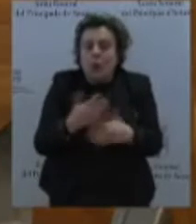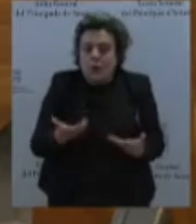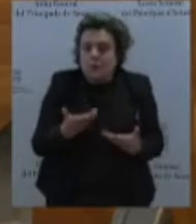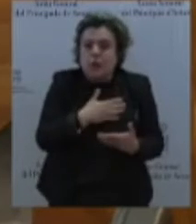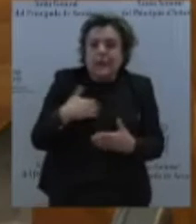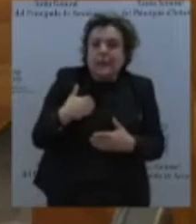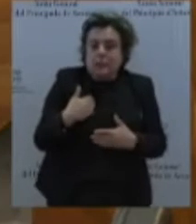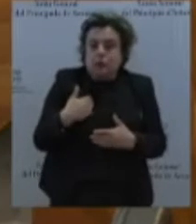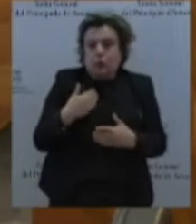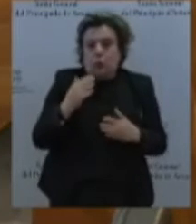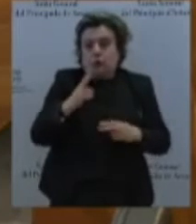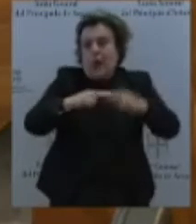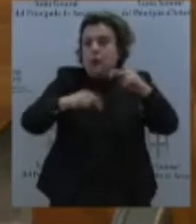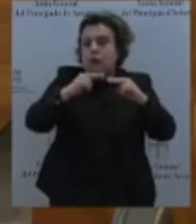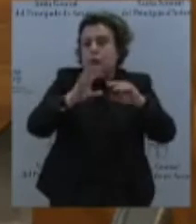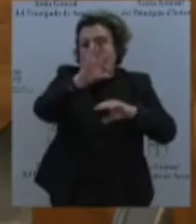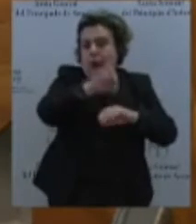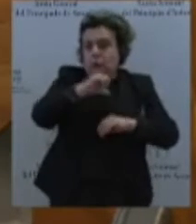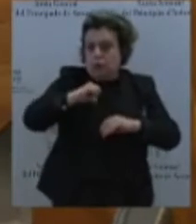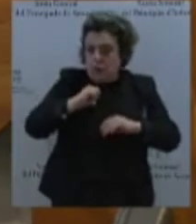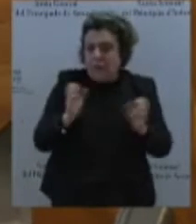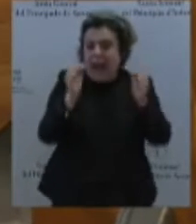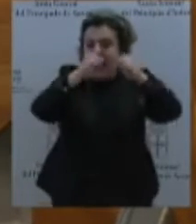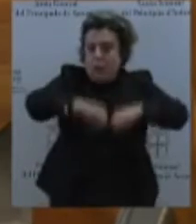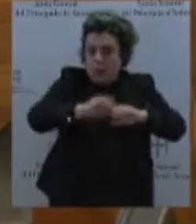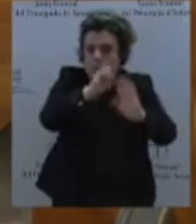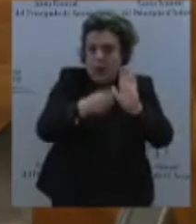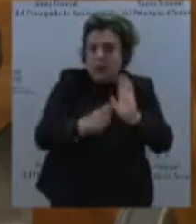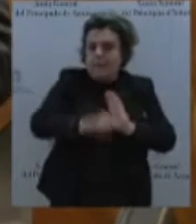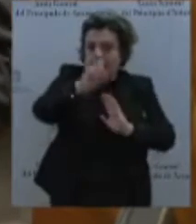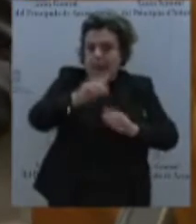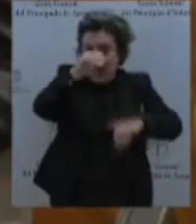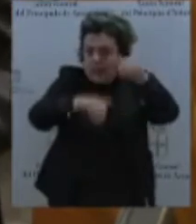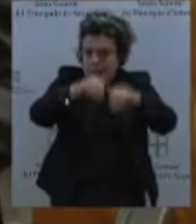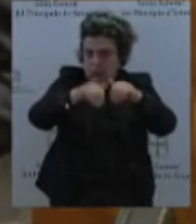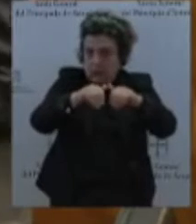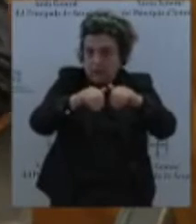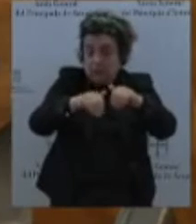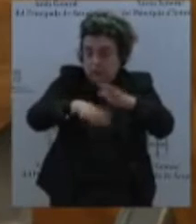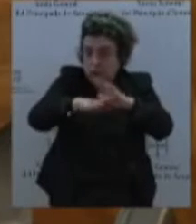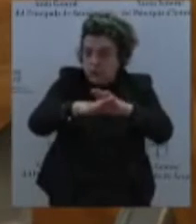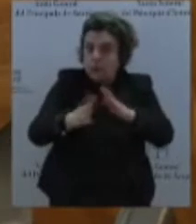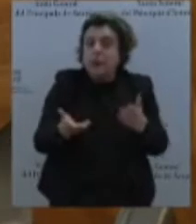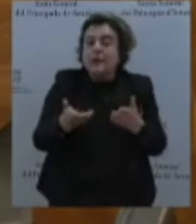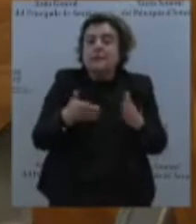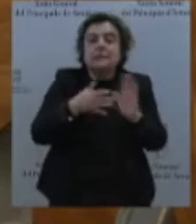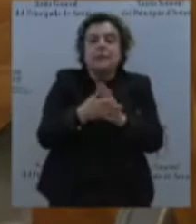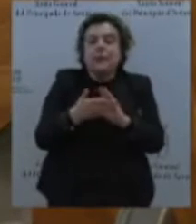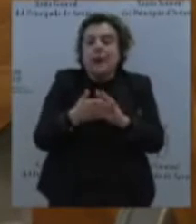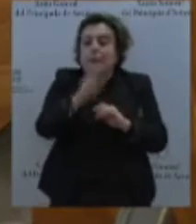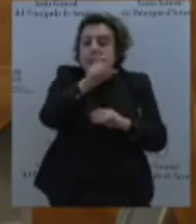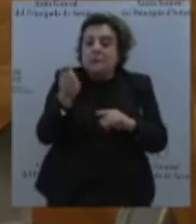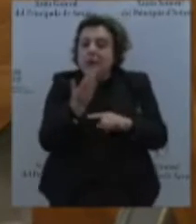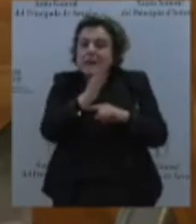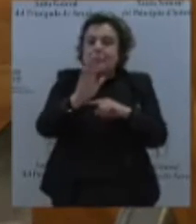en el acuerdo de la primera ley electoral de Asturias, que es la vigente, era que hubiera representantes de esos territorios, aun sabiendo que podría